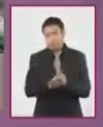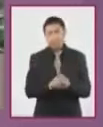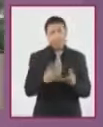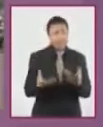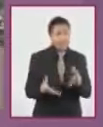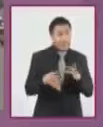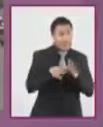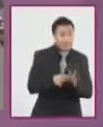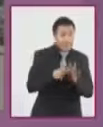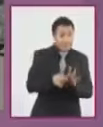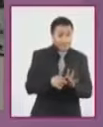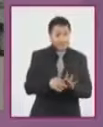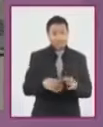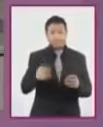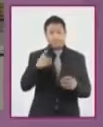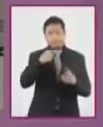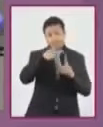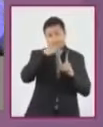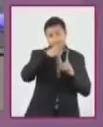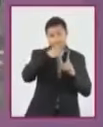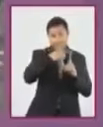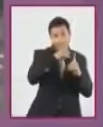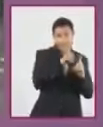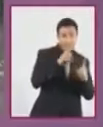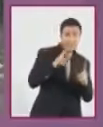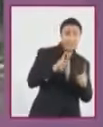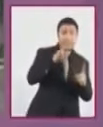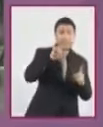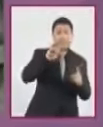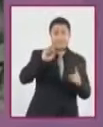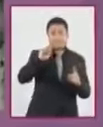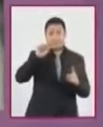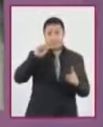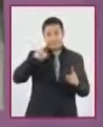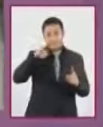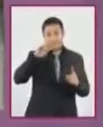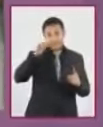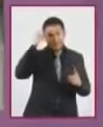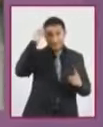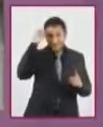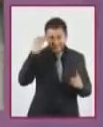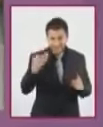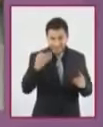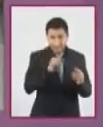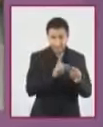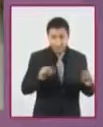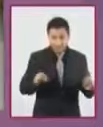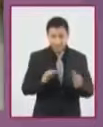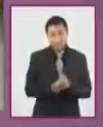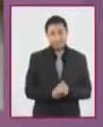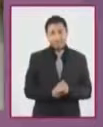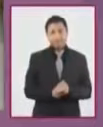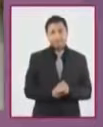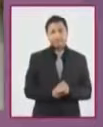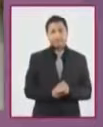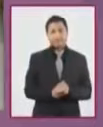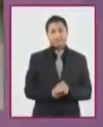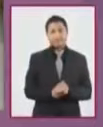Ambas se calculan dividiendo la distancia entre el tiempo mediante la siguiente expresión.